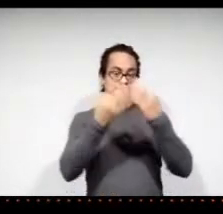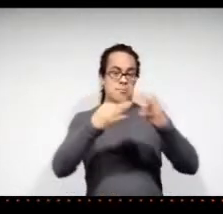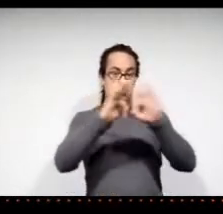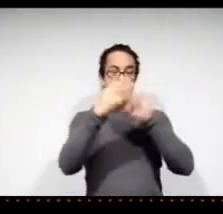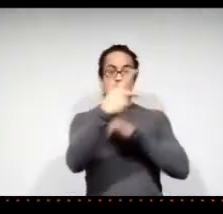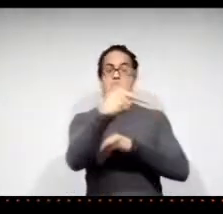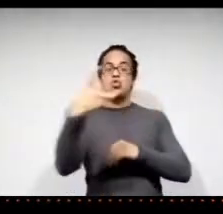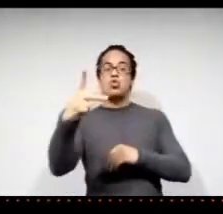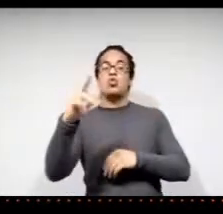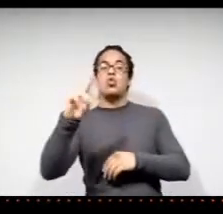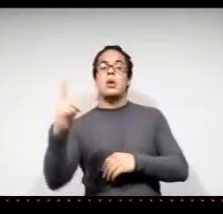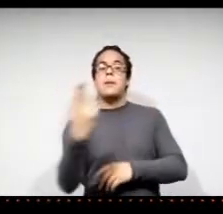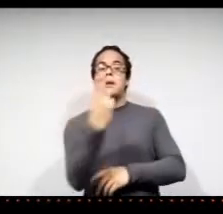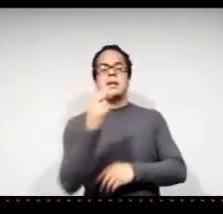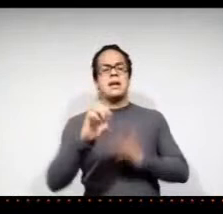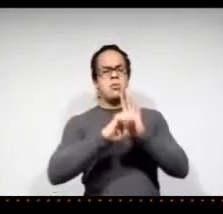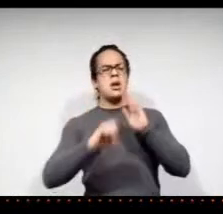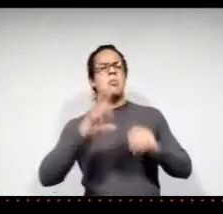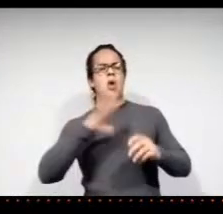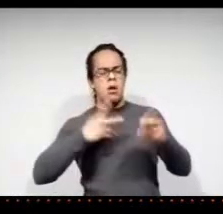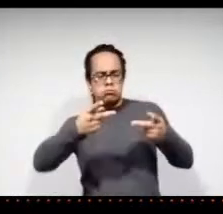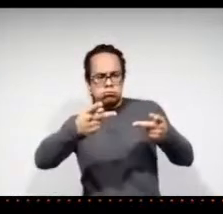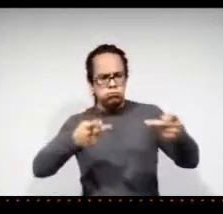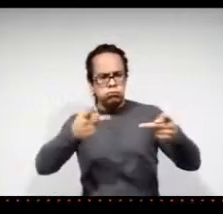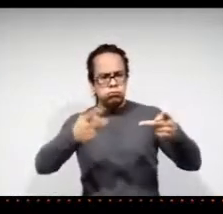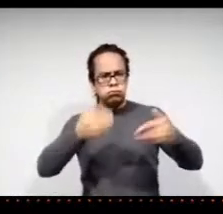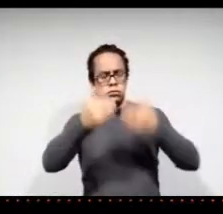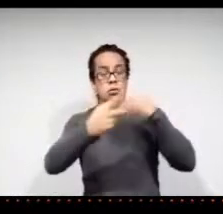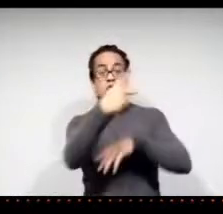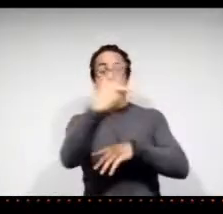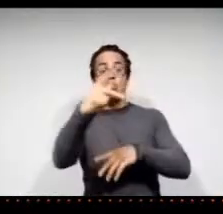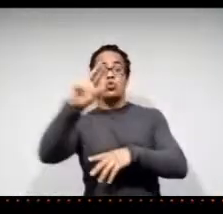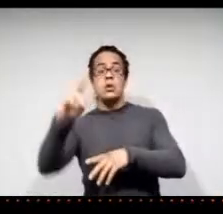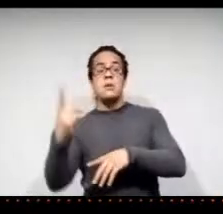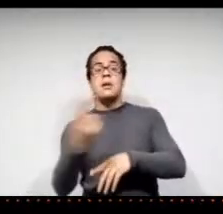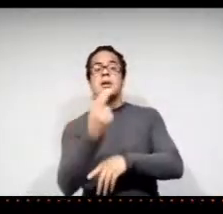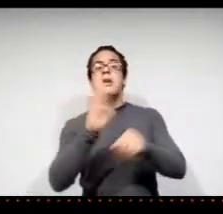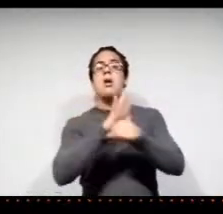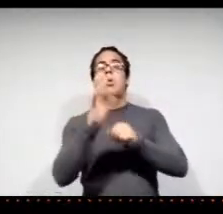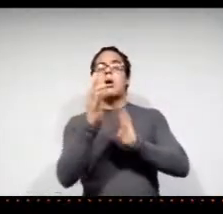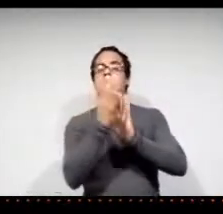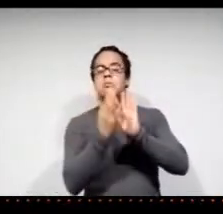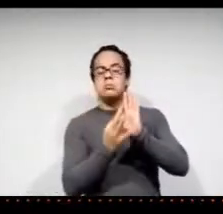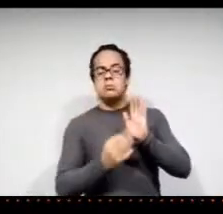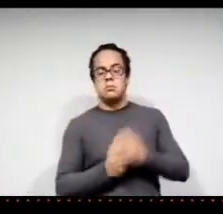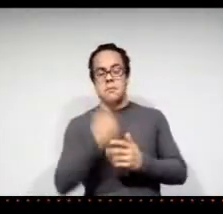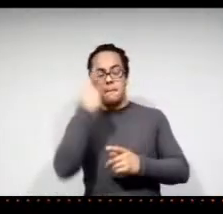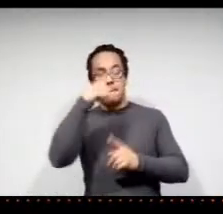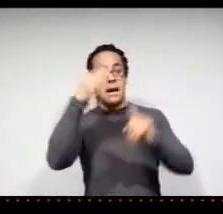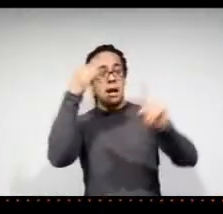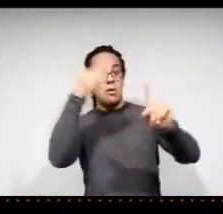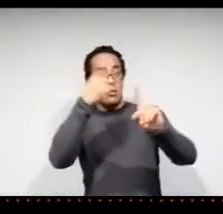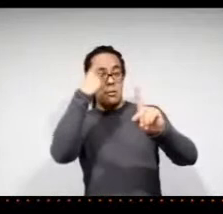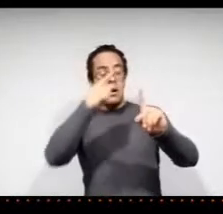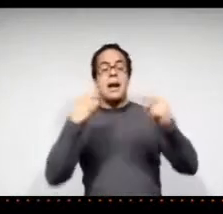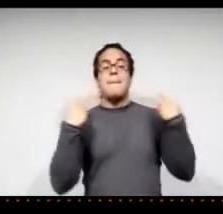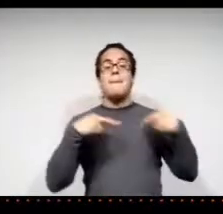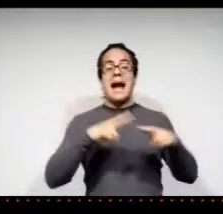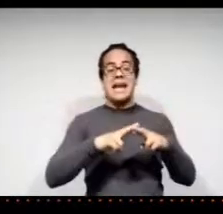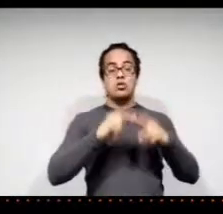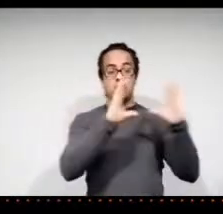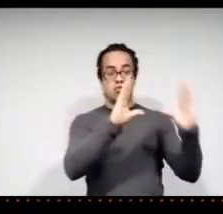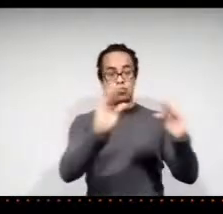¿Cuáles son los pasos generados desde las instituciones, cada una de sus instituciones, para la formación docente en el